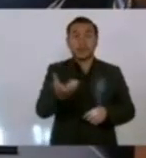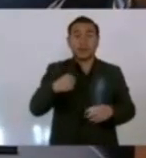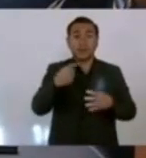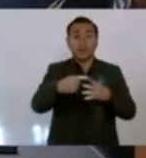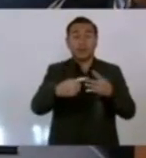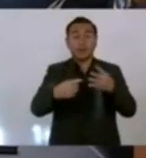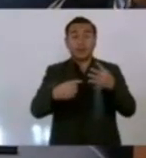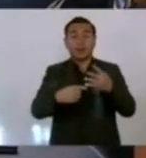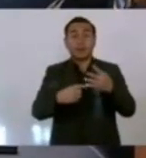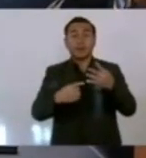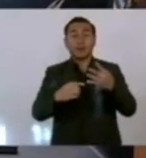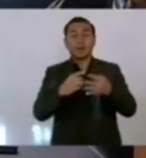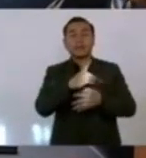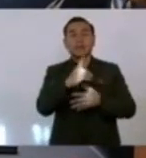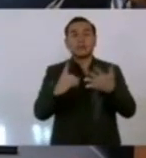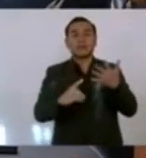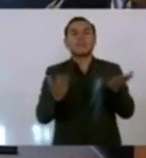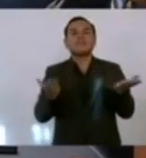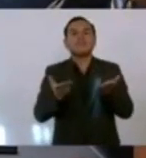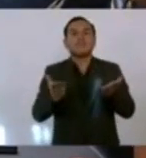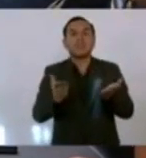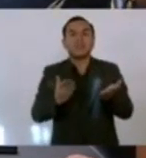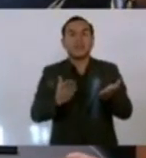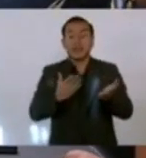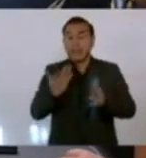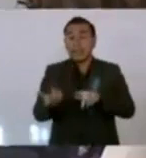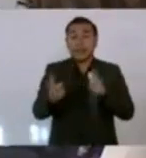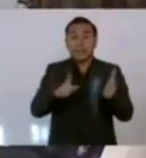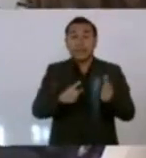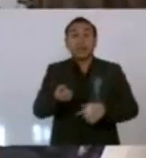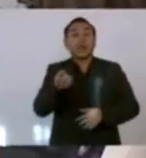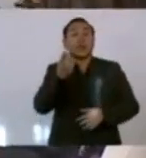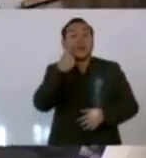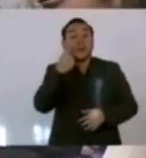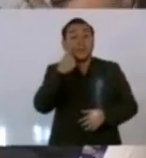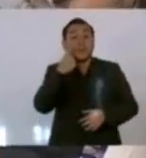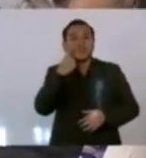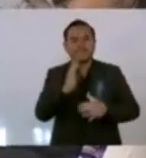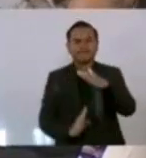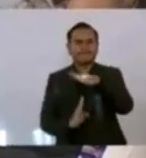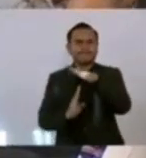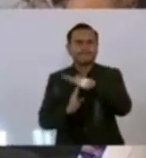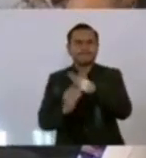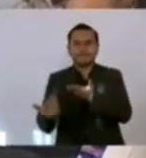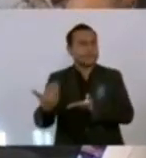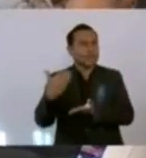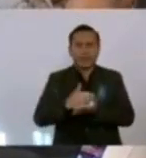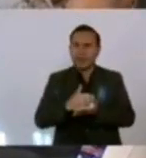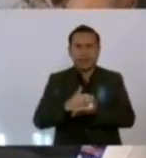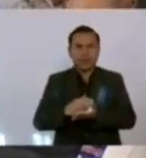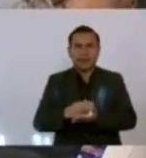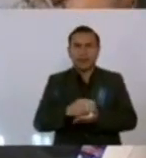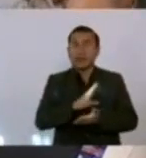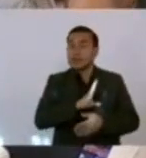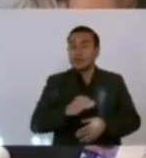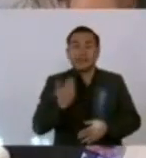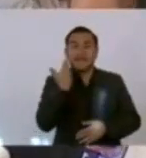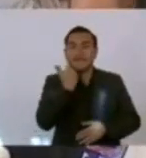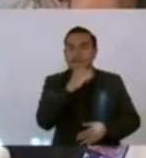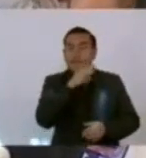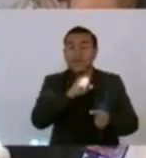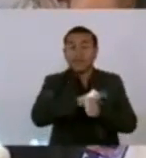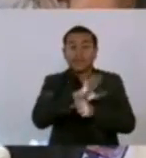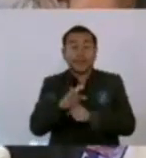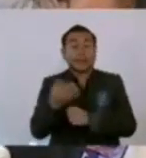deberán estar a disposición de las acciones que se tomen para prevenir y frenar el posible ingreso de la pandemia señalada en el mismo,